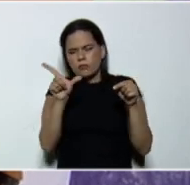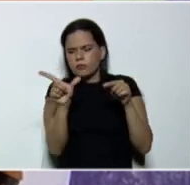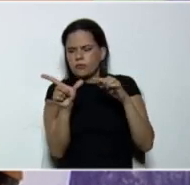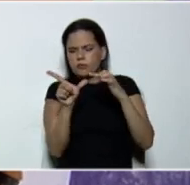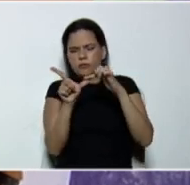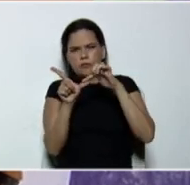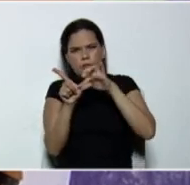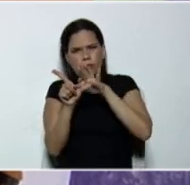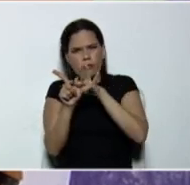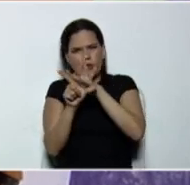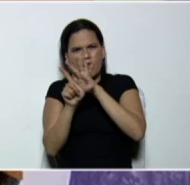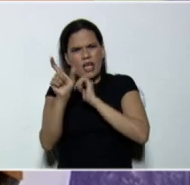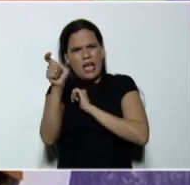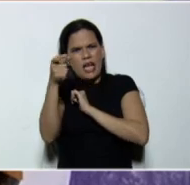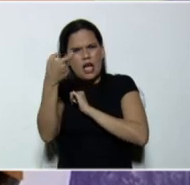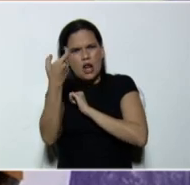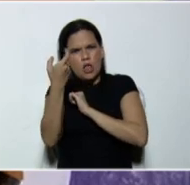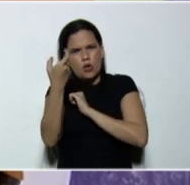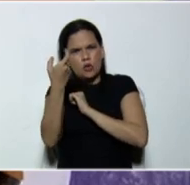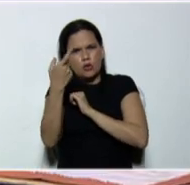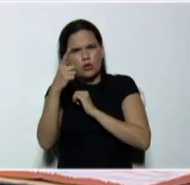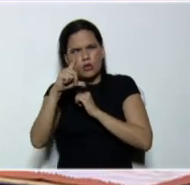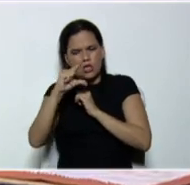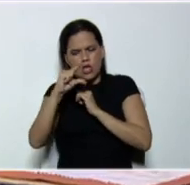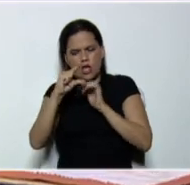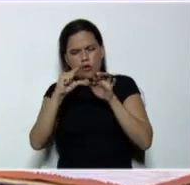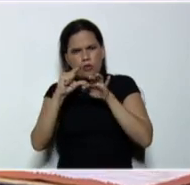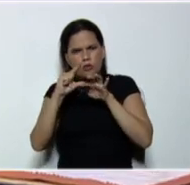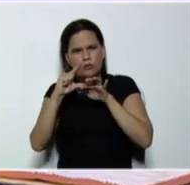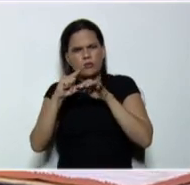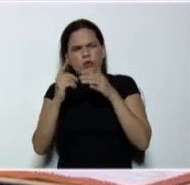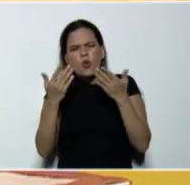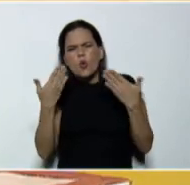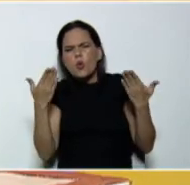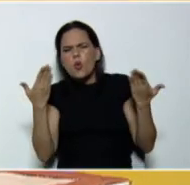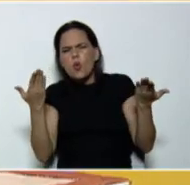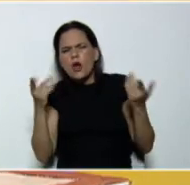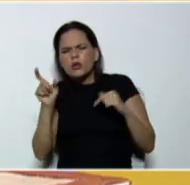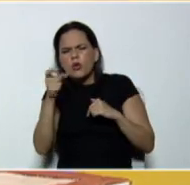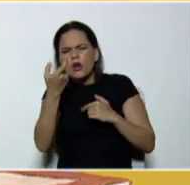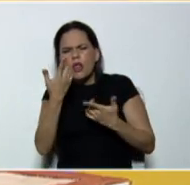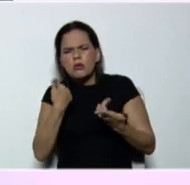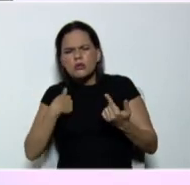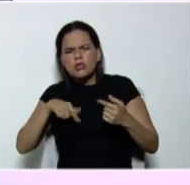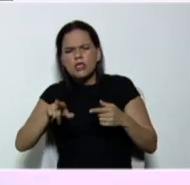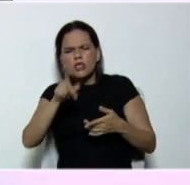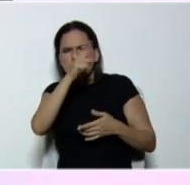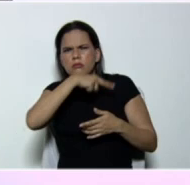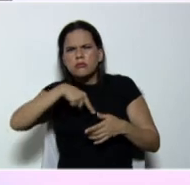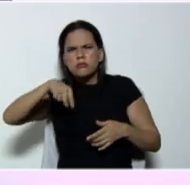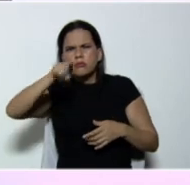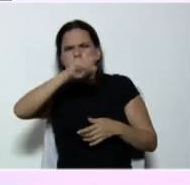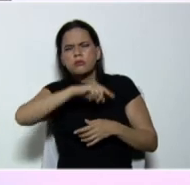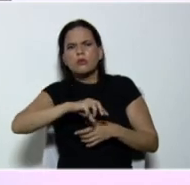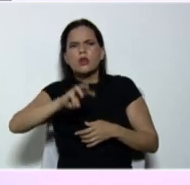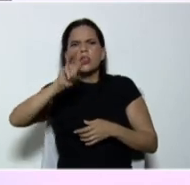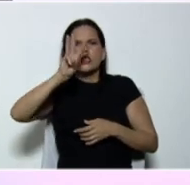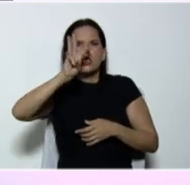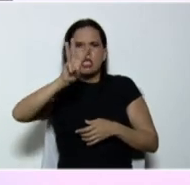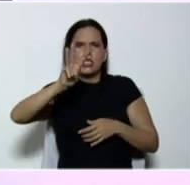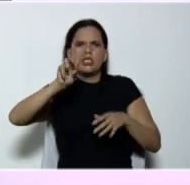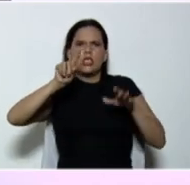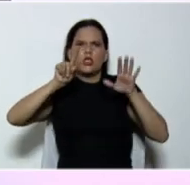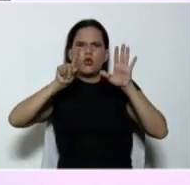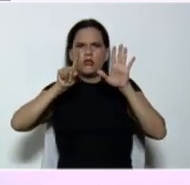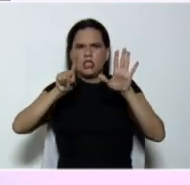una la circunferencia completa? 360 grados, siempre, independientemente del tamaño de la circunferencia.